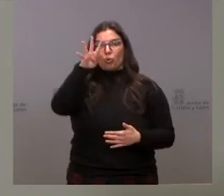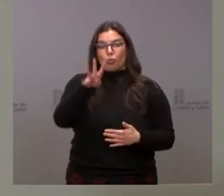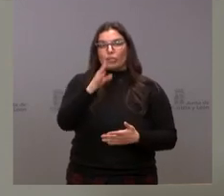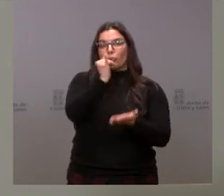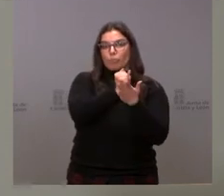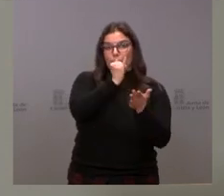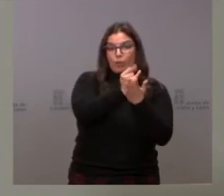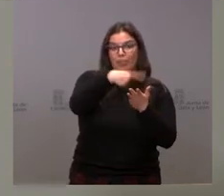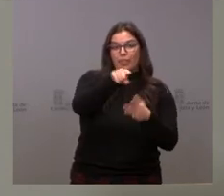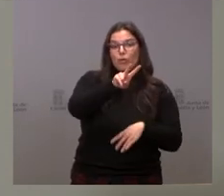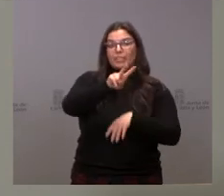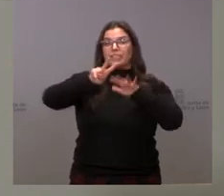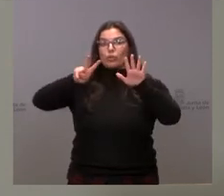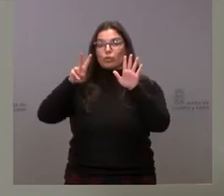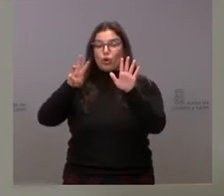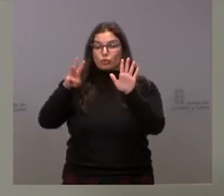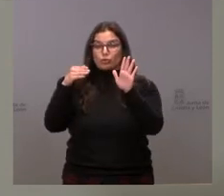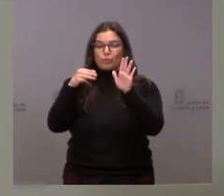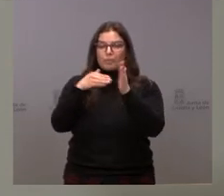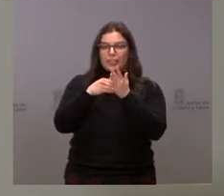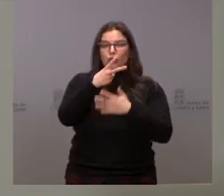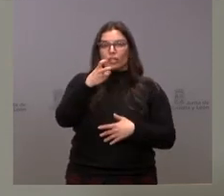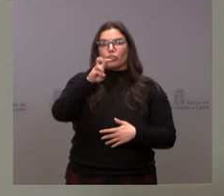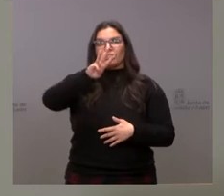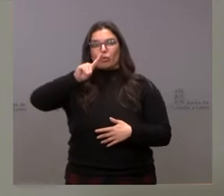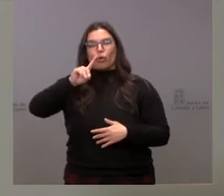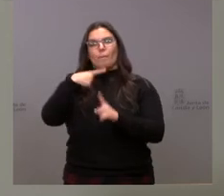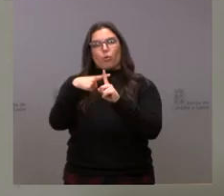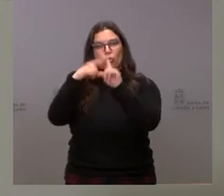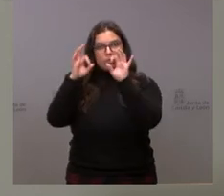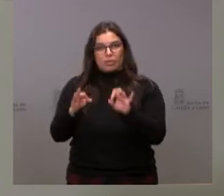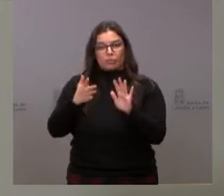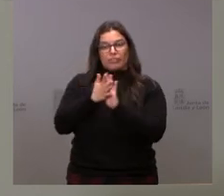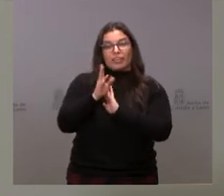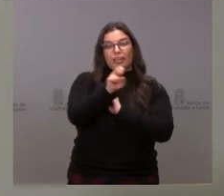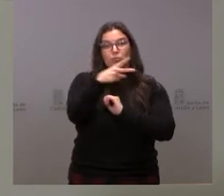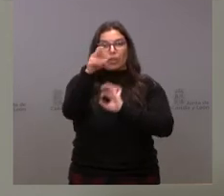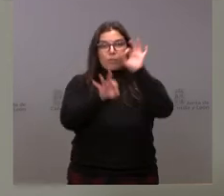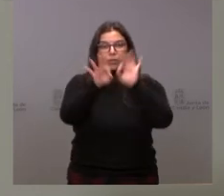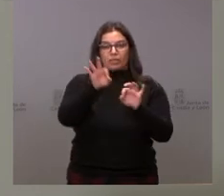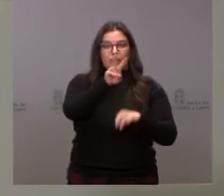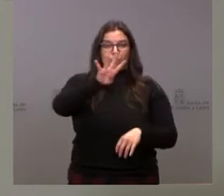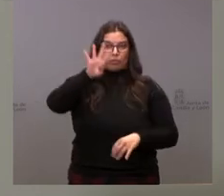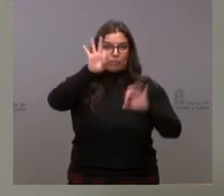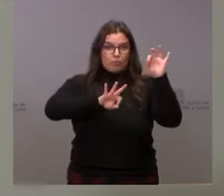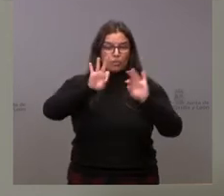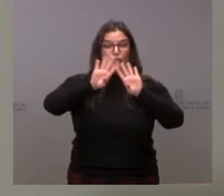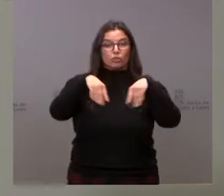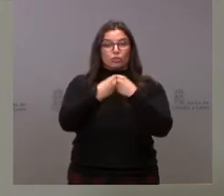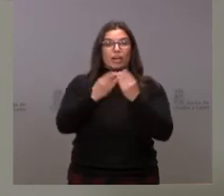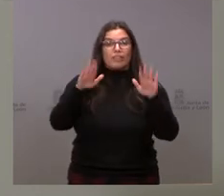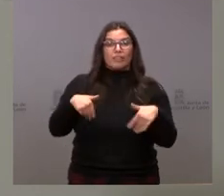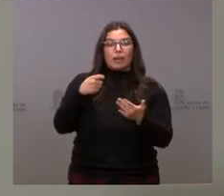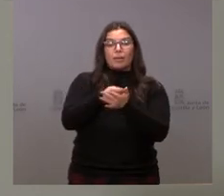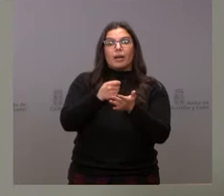28 mil 291 han sido positivos generando una positividad del 24% con un coste final de un millón